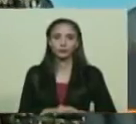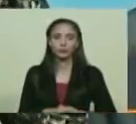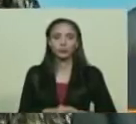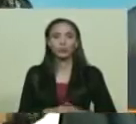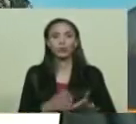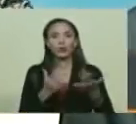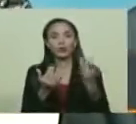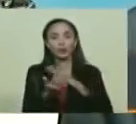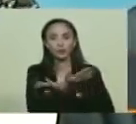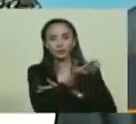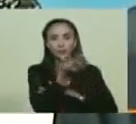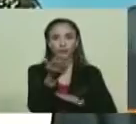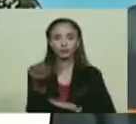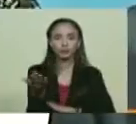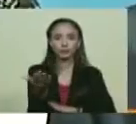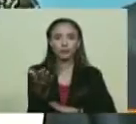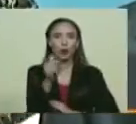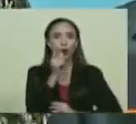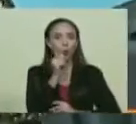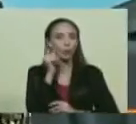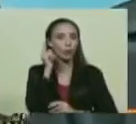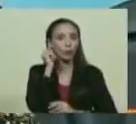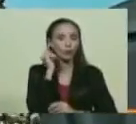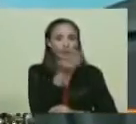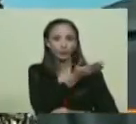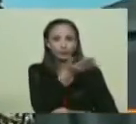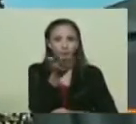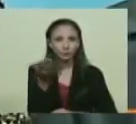Ciudadanos y ciudadanas